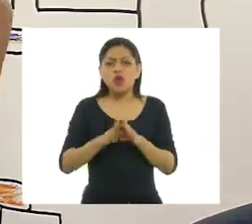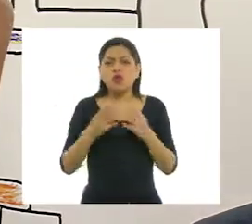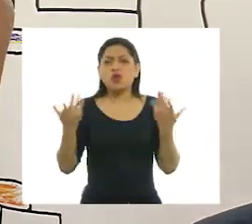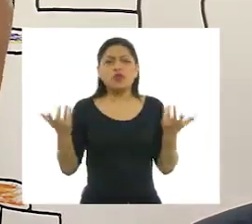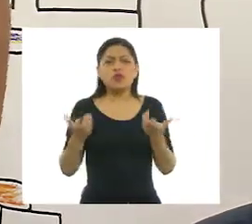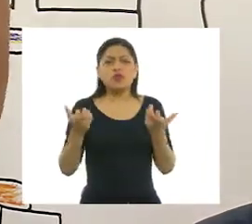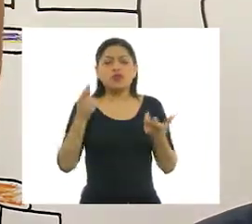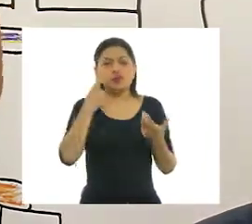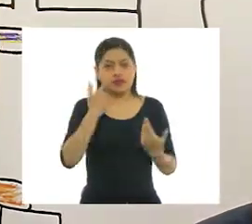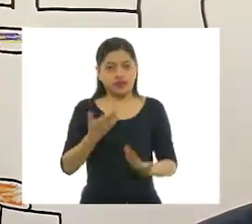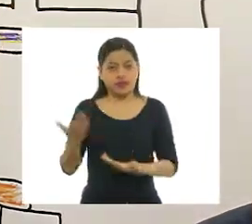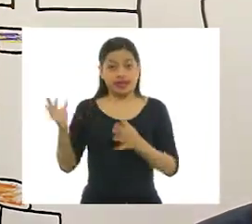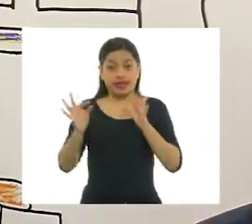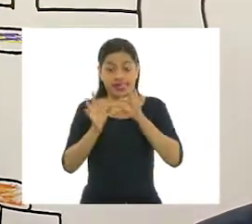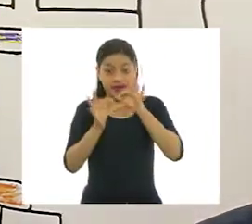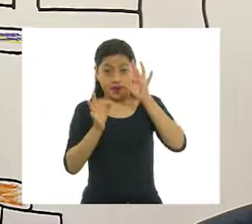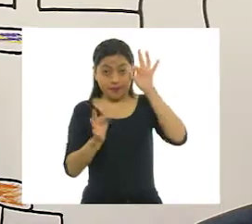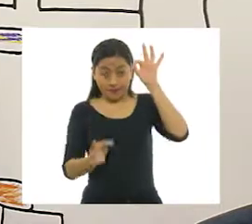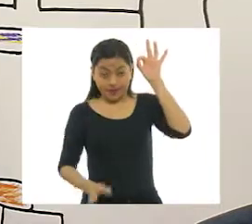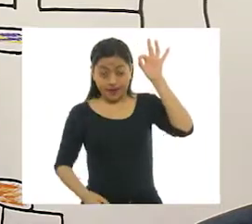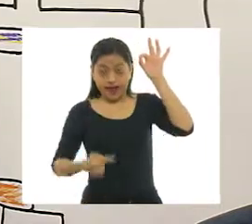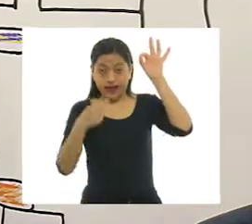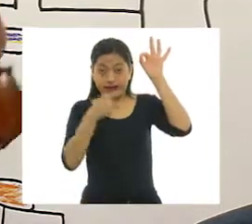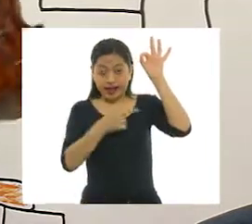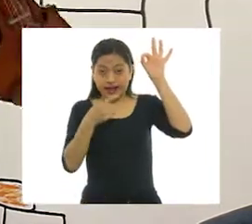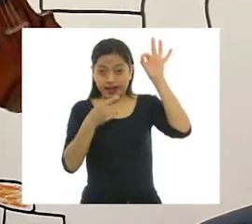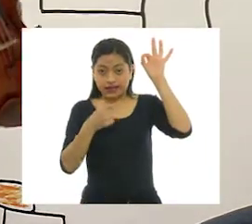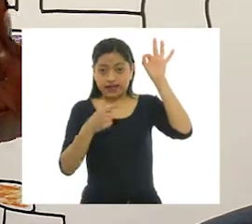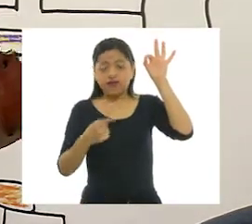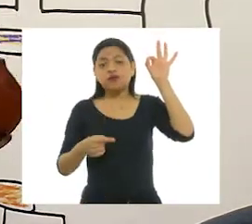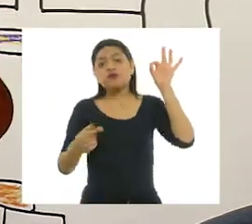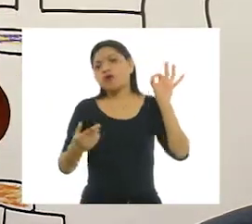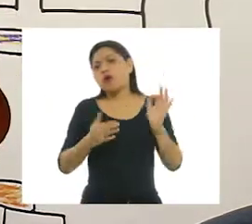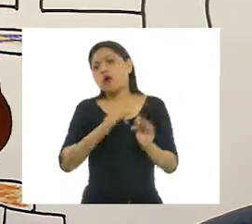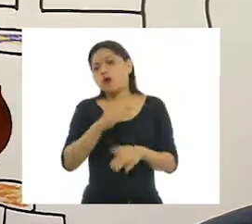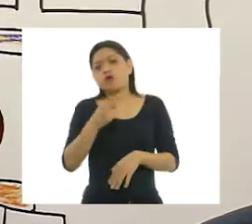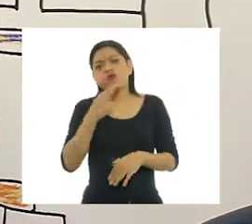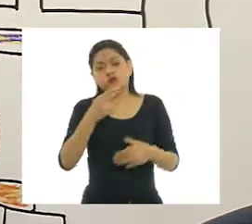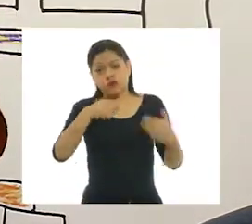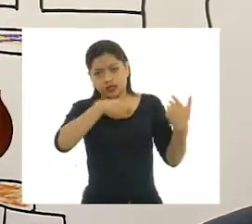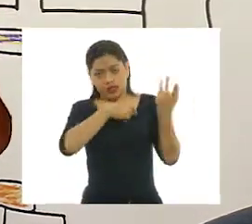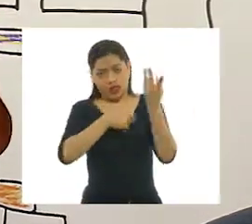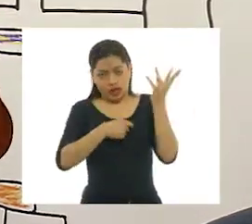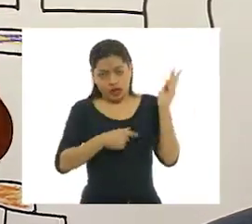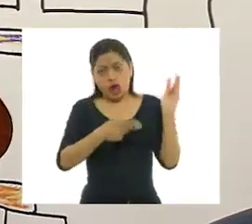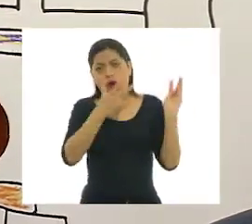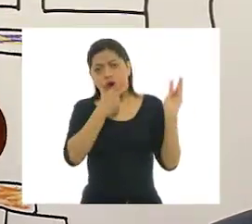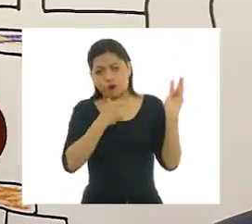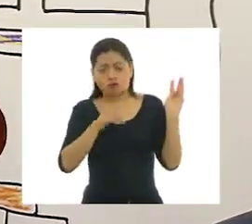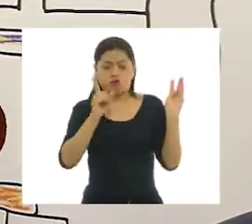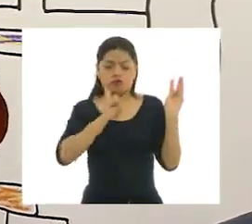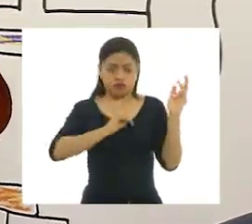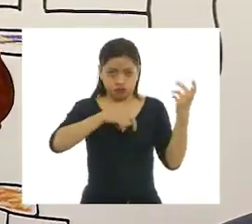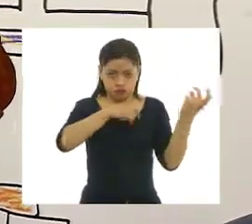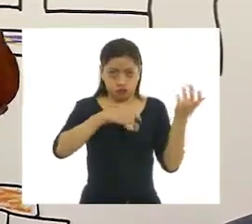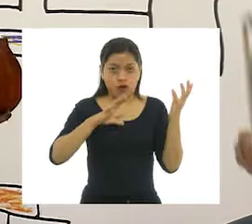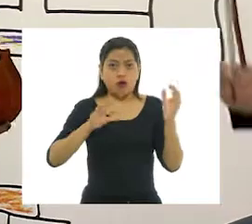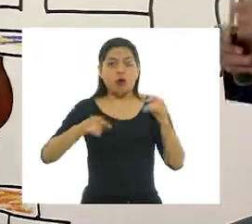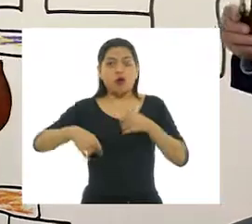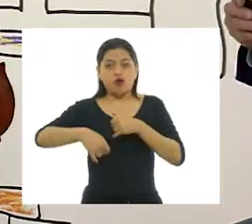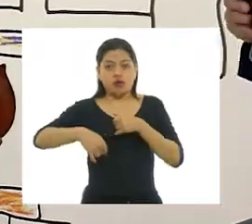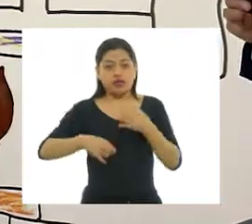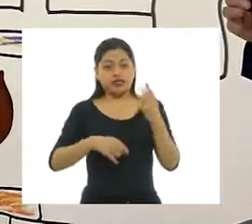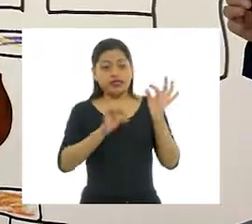cuerdas? Con esta varita mágica que usamos los violinistas y todos los cuerdistas, que tiene estos